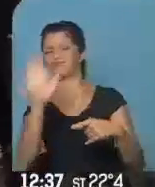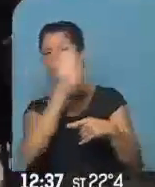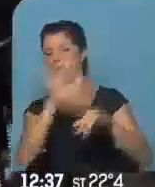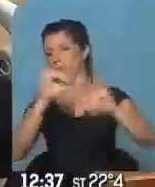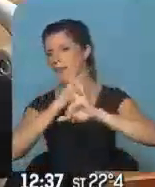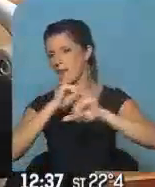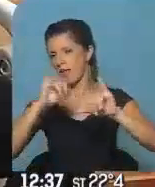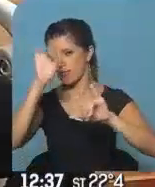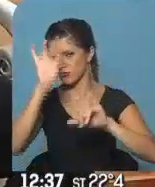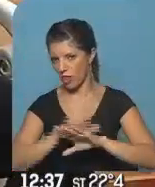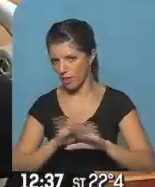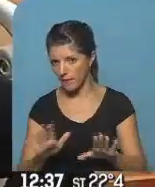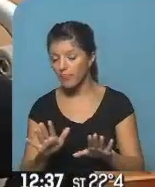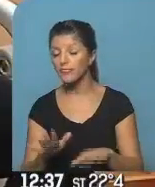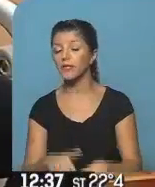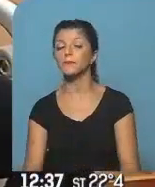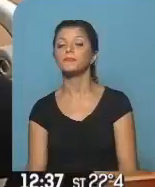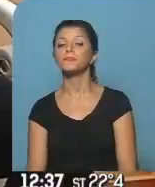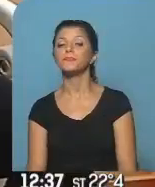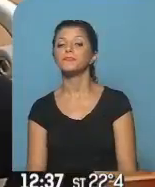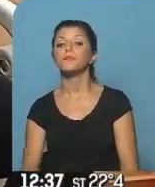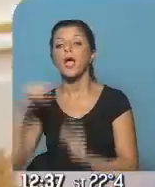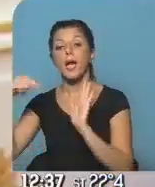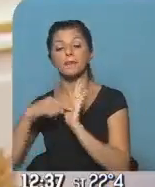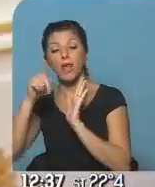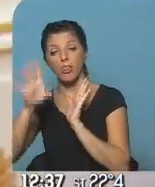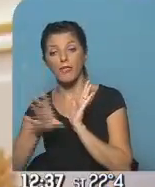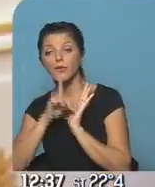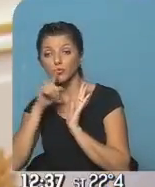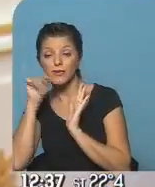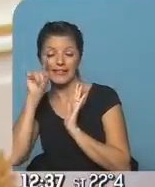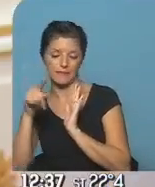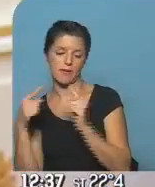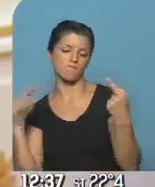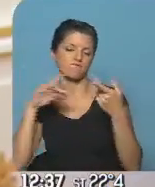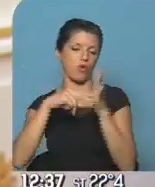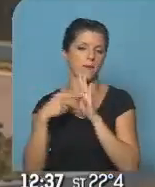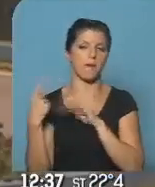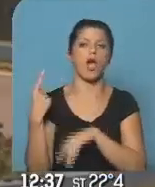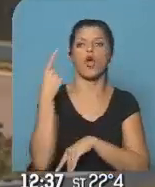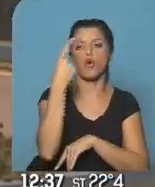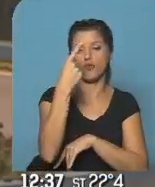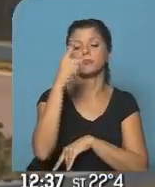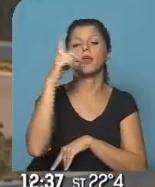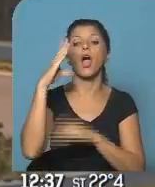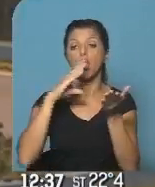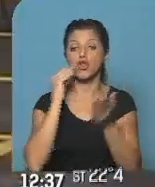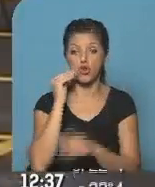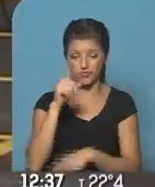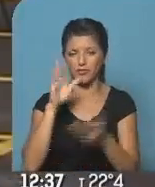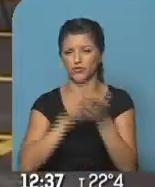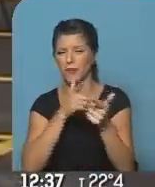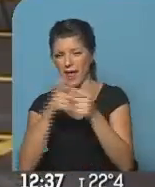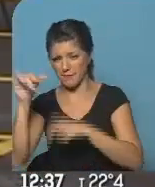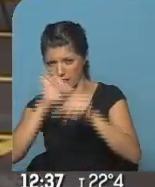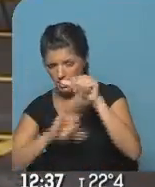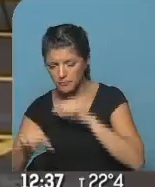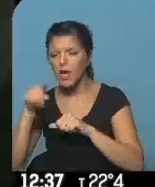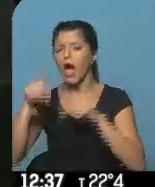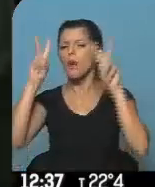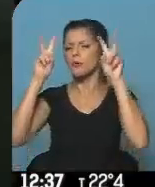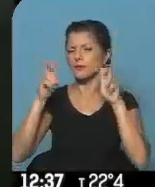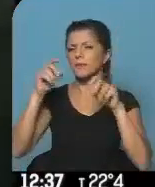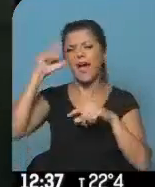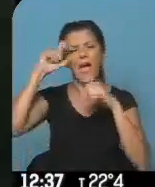propaganda. Moscú, que mantiene otro diferendo vinculado a armas químicas con Londres por el envenenamiento del ex espía